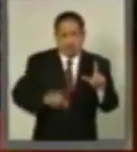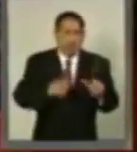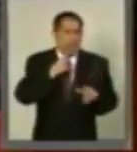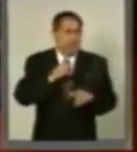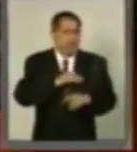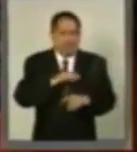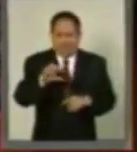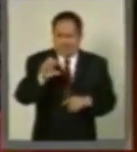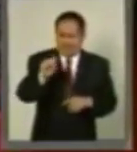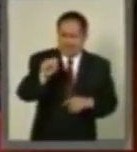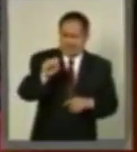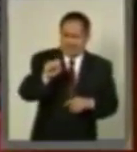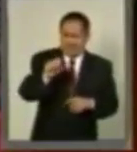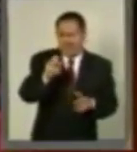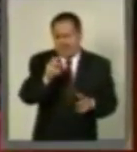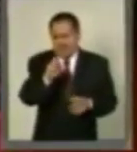un